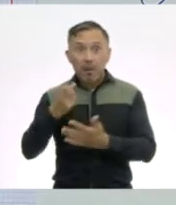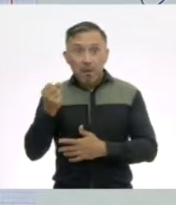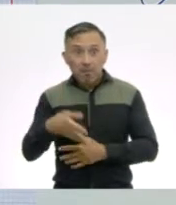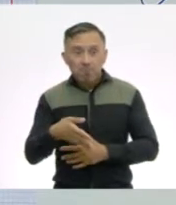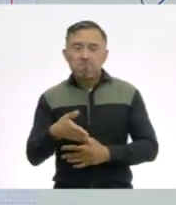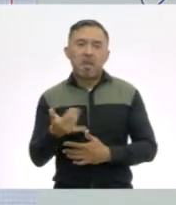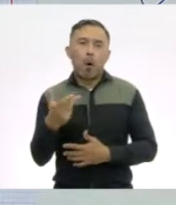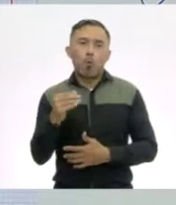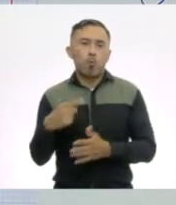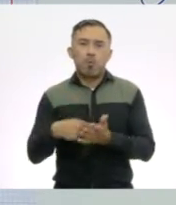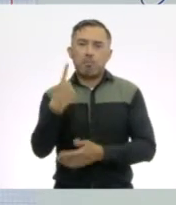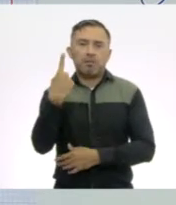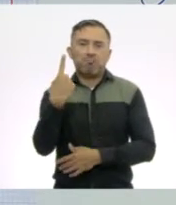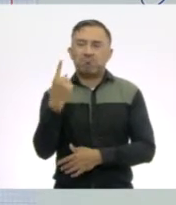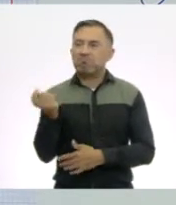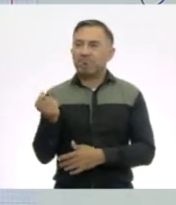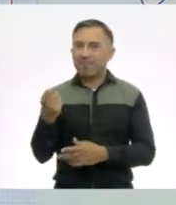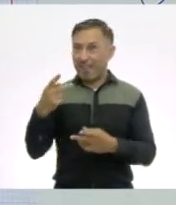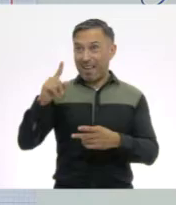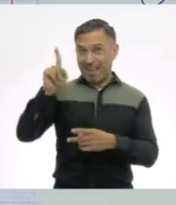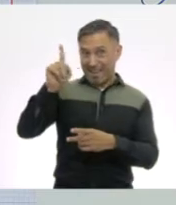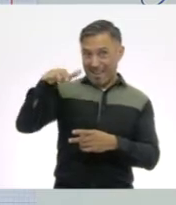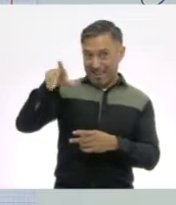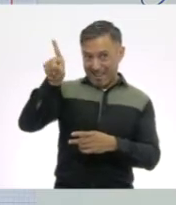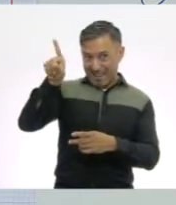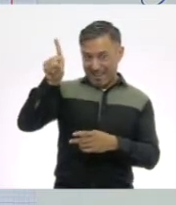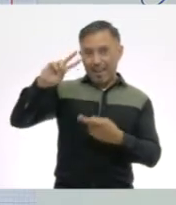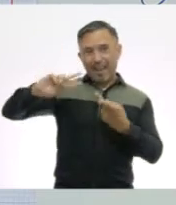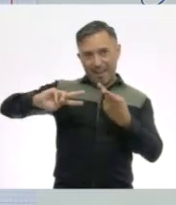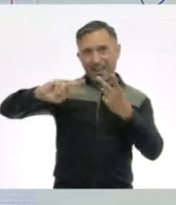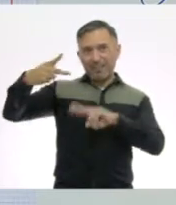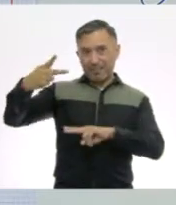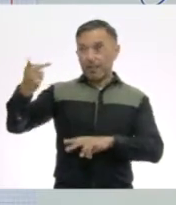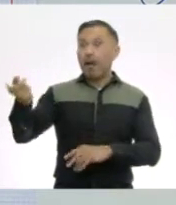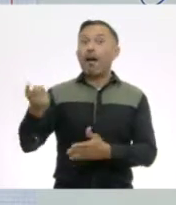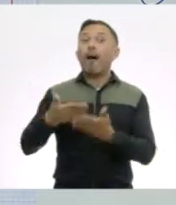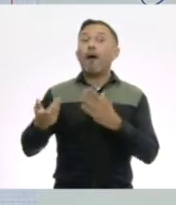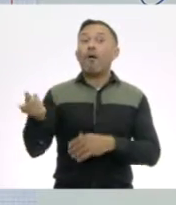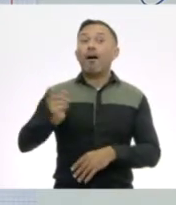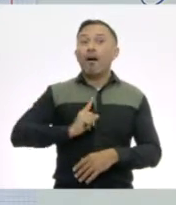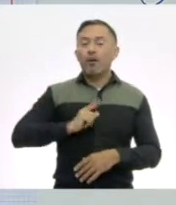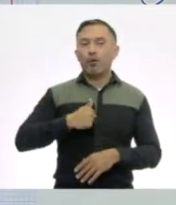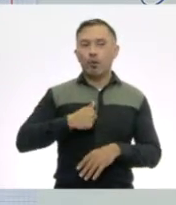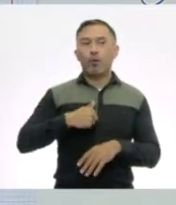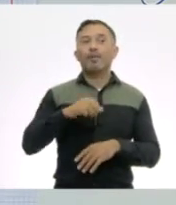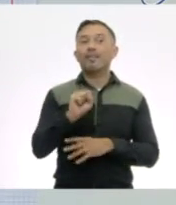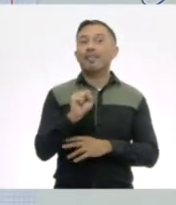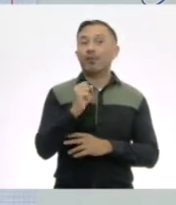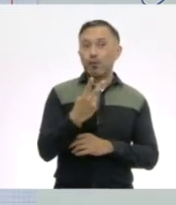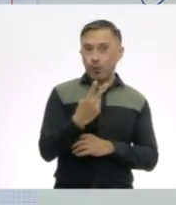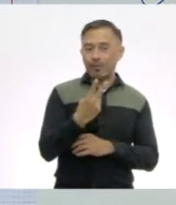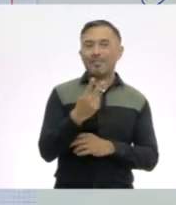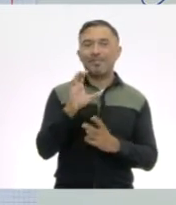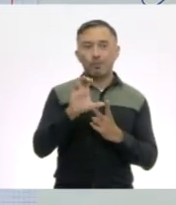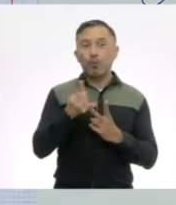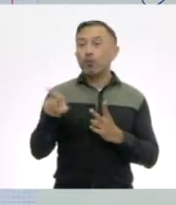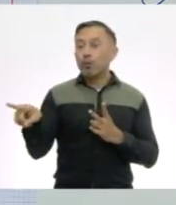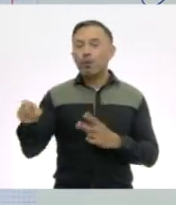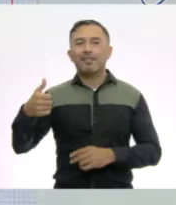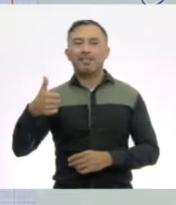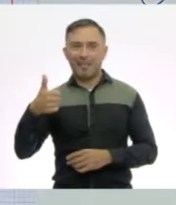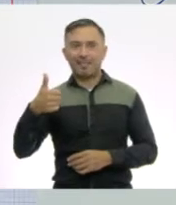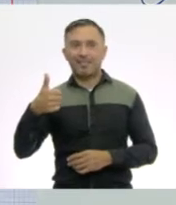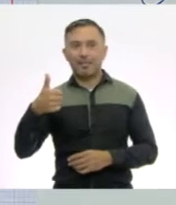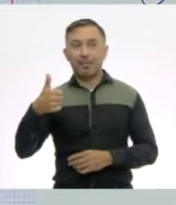pasó acá. Sí, exacto. Pero entonces yo ahora tengo 62 centésimos y tú tienes 6 décimos. Si pusiéramos